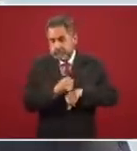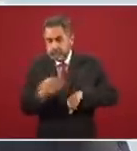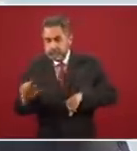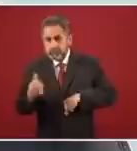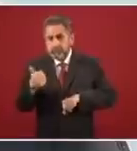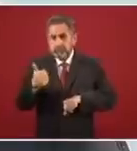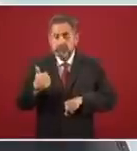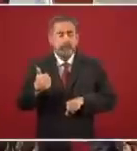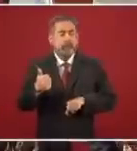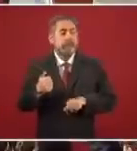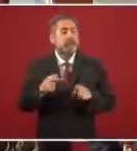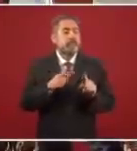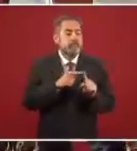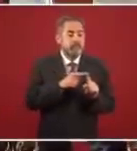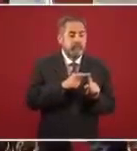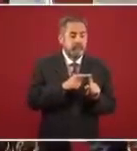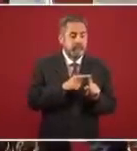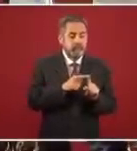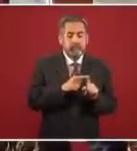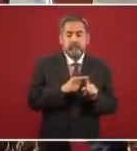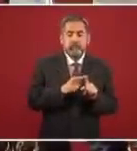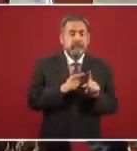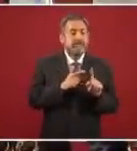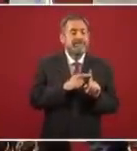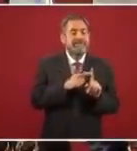del 7 ceros al